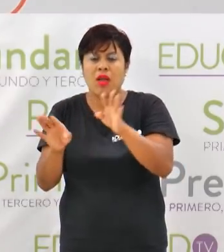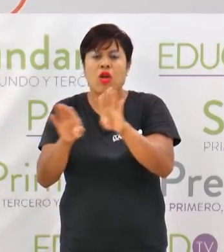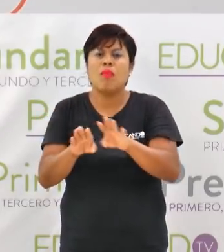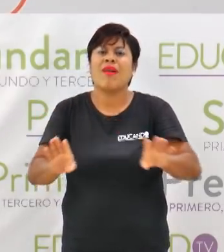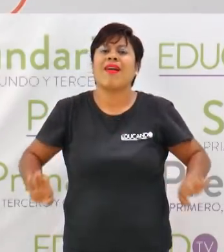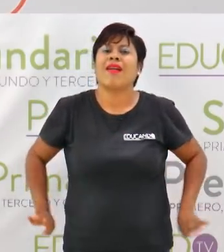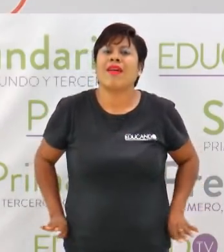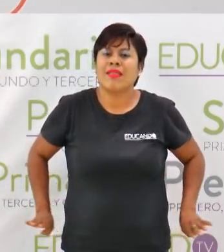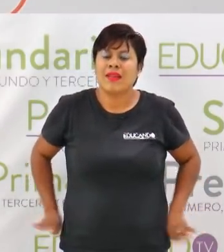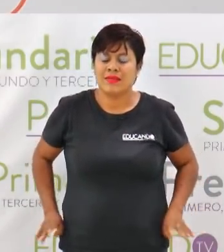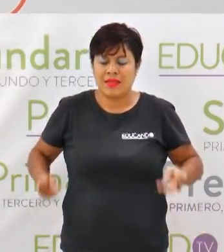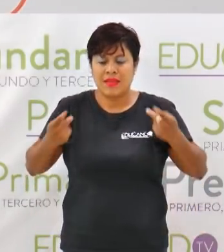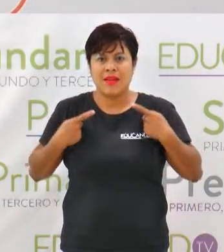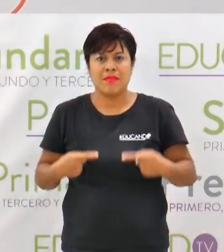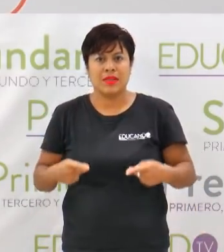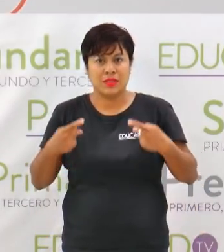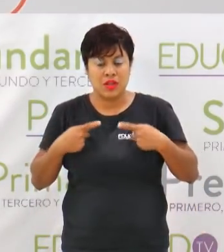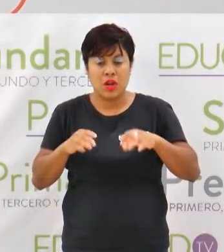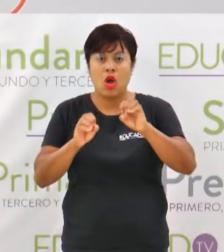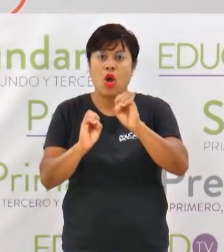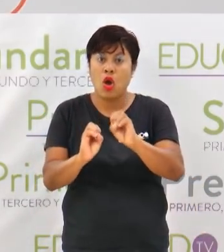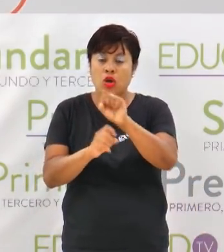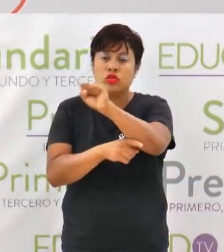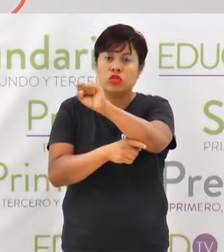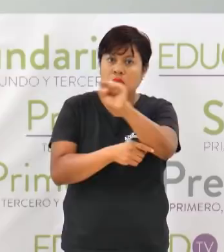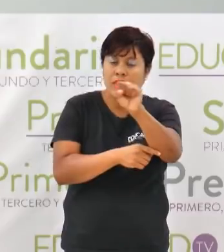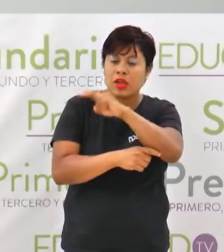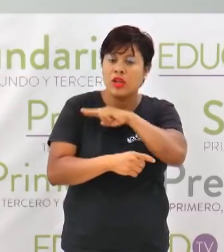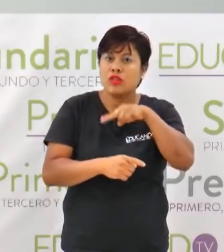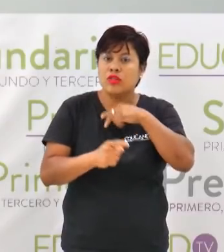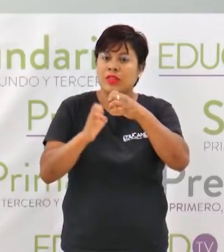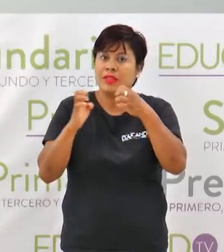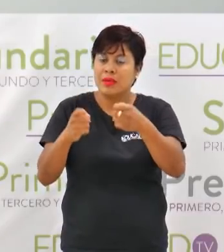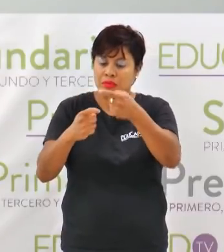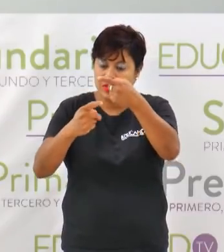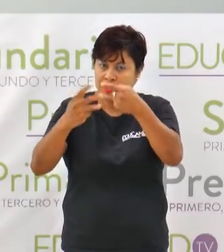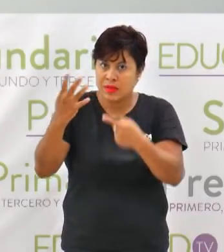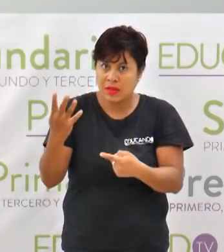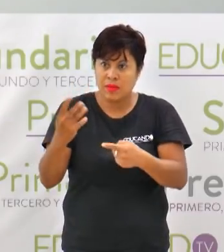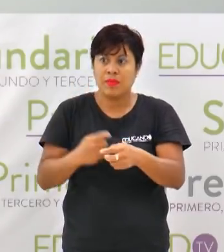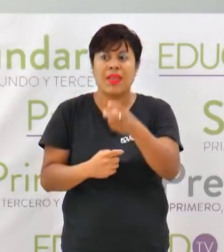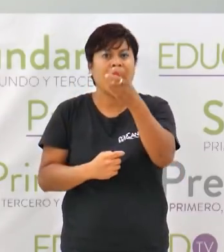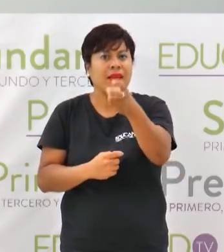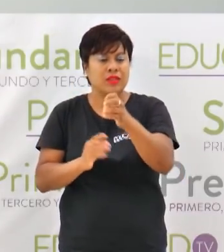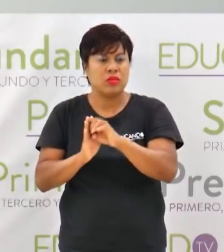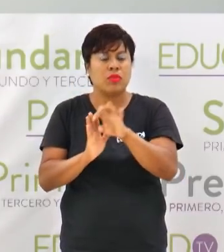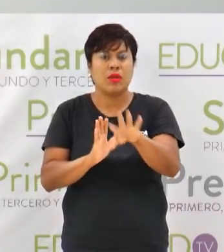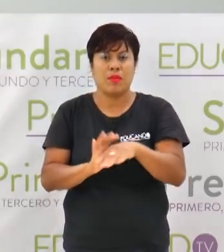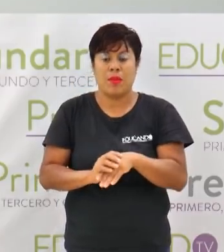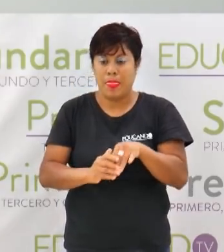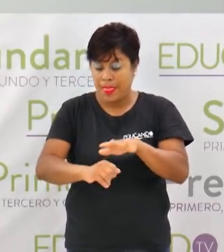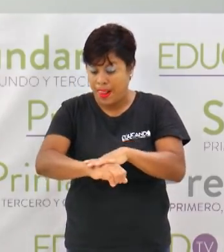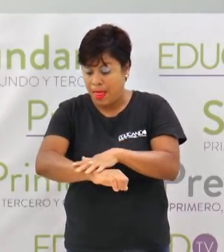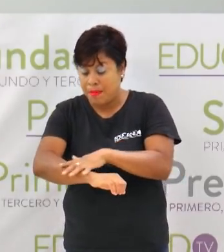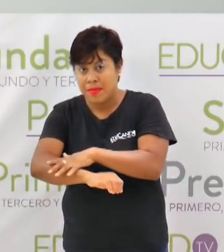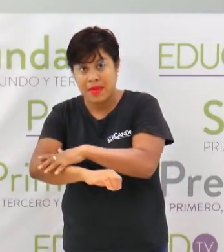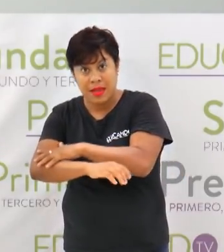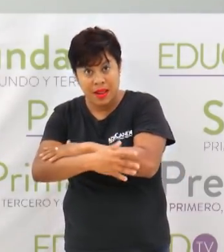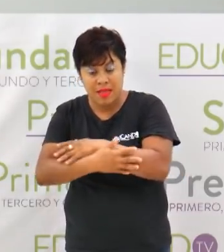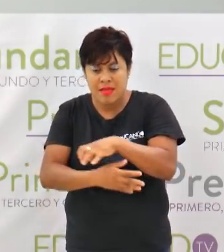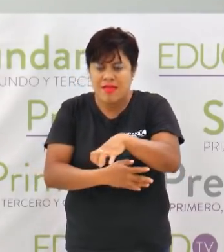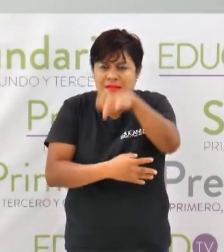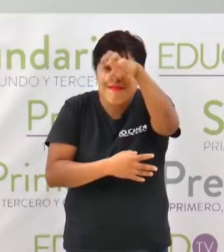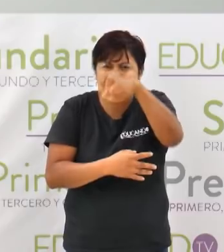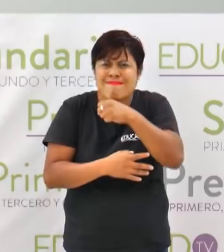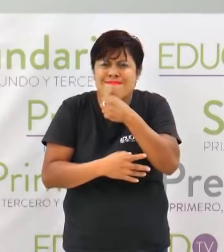una característica de la persona o del sujeto que estamos describiendo. En este caso, la piel de